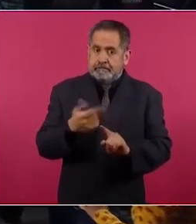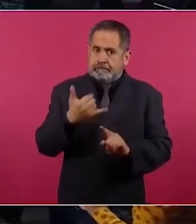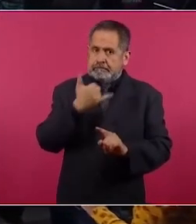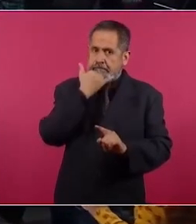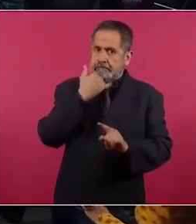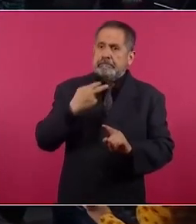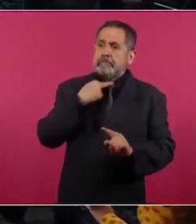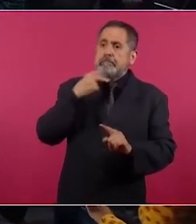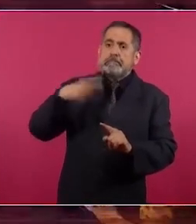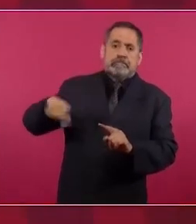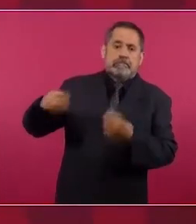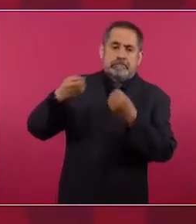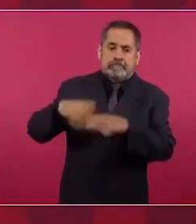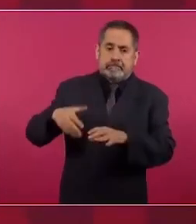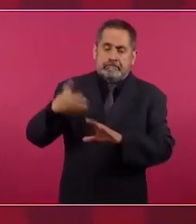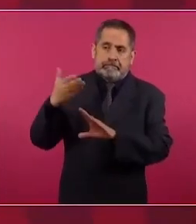gente